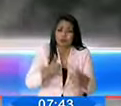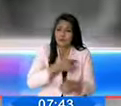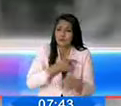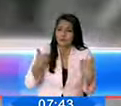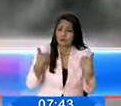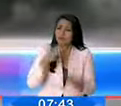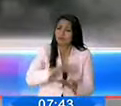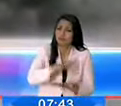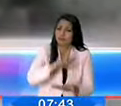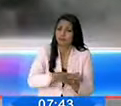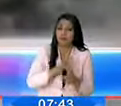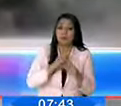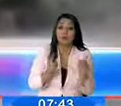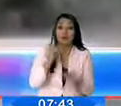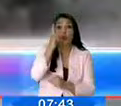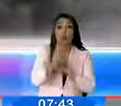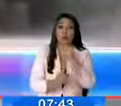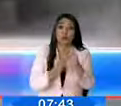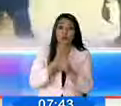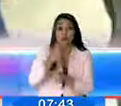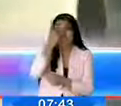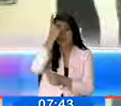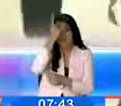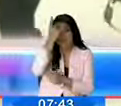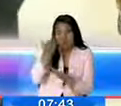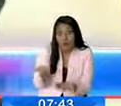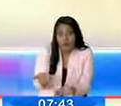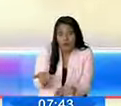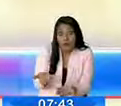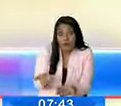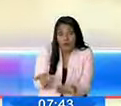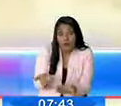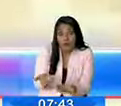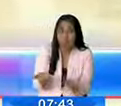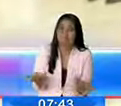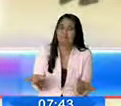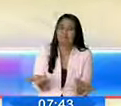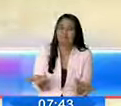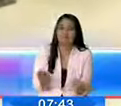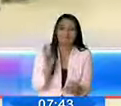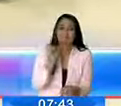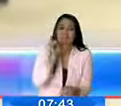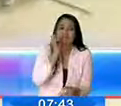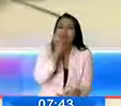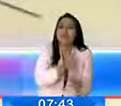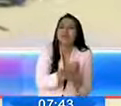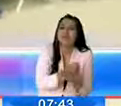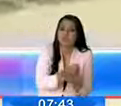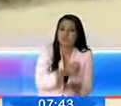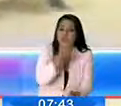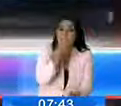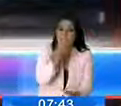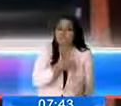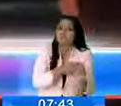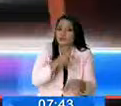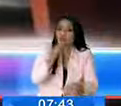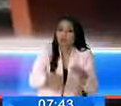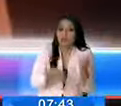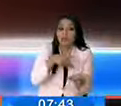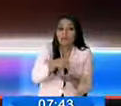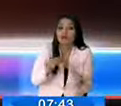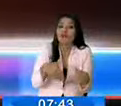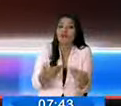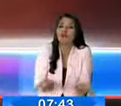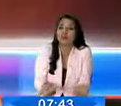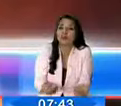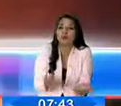si debía un año, por lógica me dice, no me van a dar matrícula porque si no tengo cómo pagar, no tengo